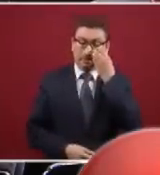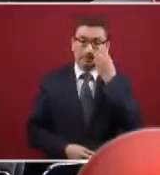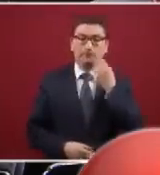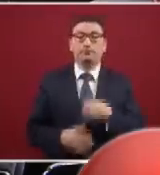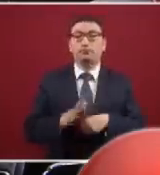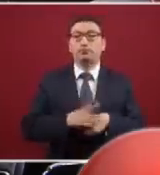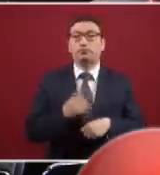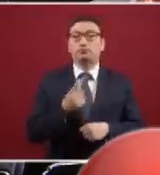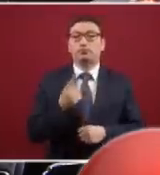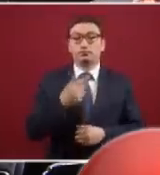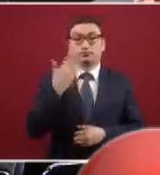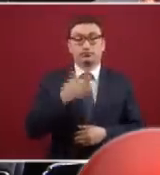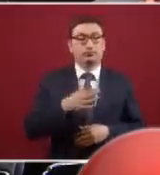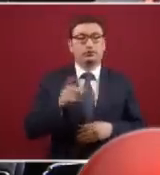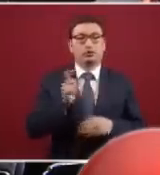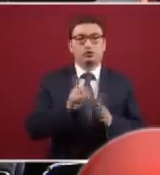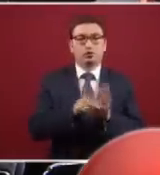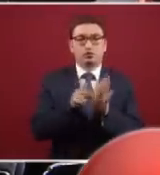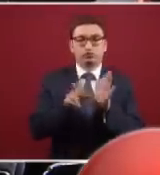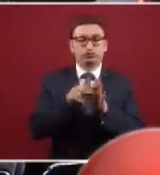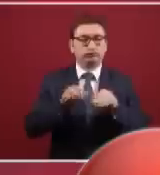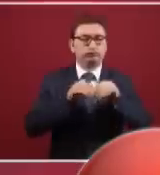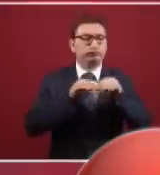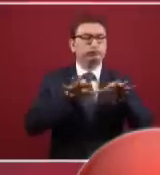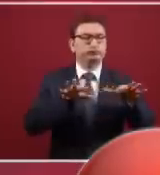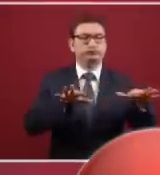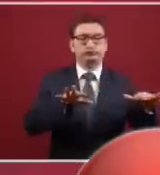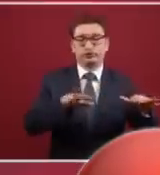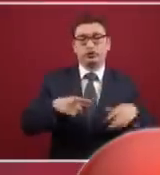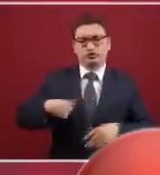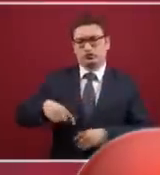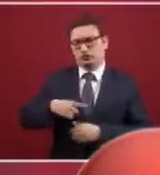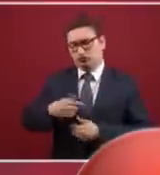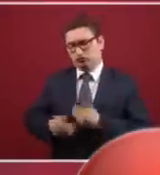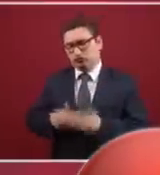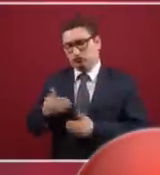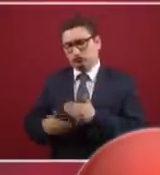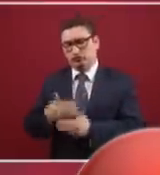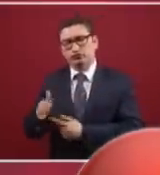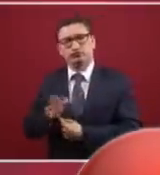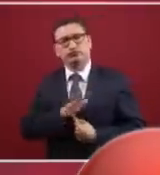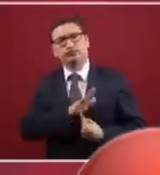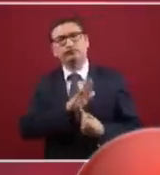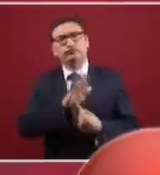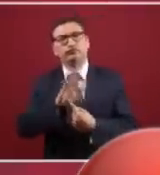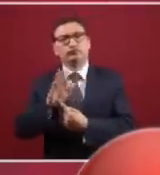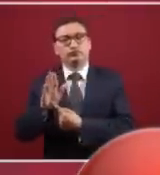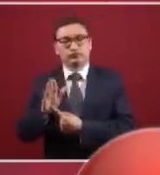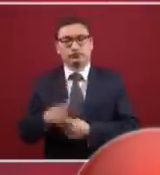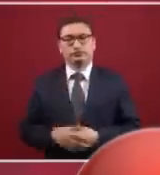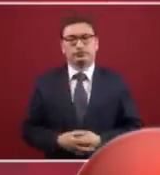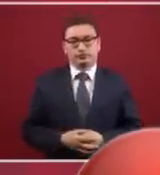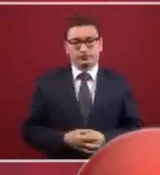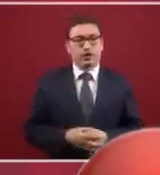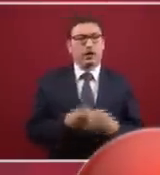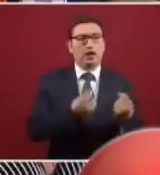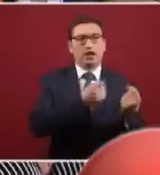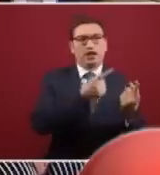porque en los mismos medios, por el avance que ha habido, hay réplica